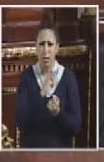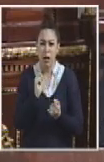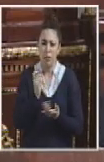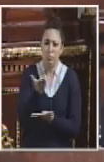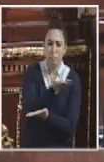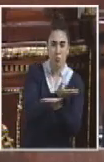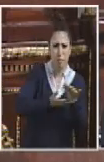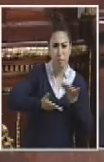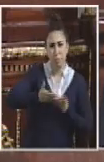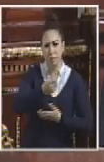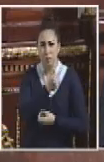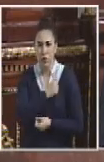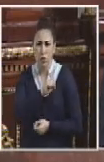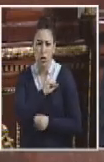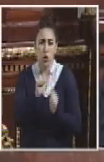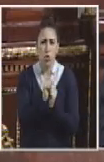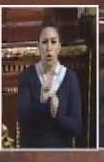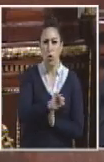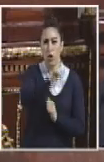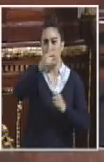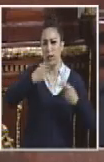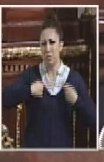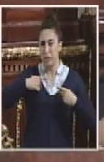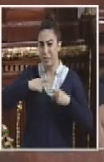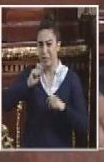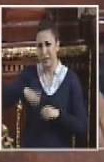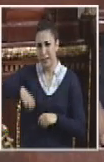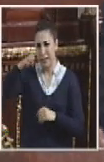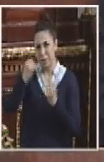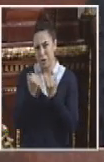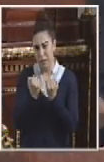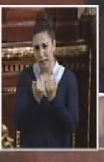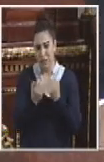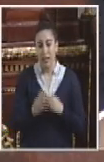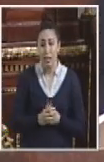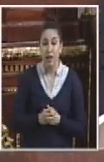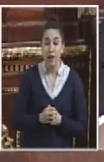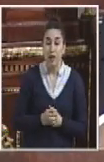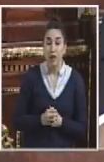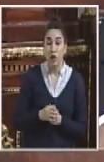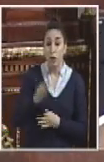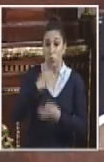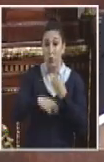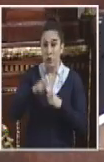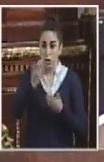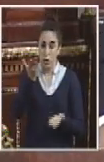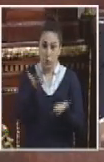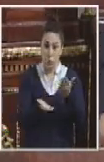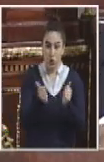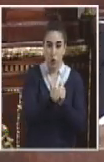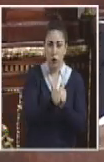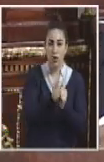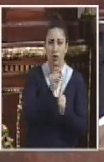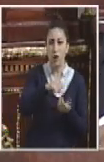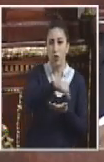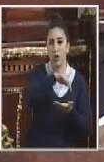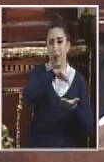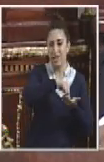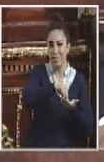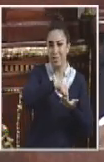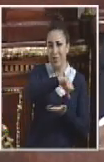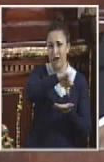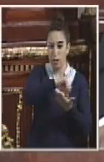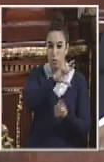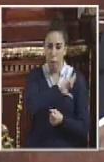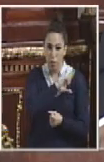las demás personas de la tercera edad. A diferencia de los albergues privados o algunos públicos que ya existen